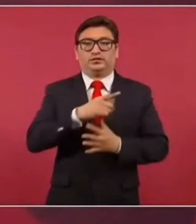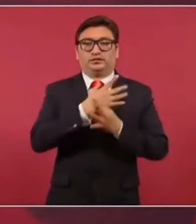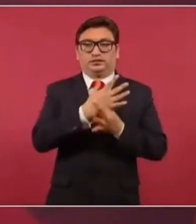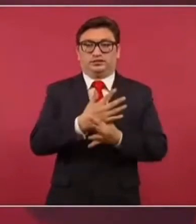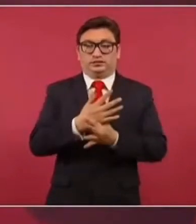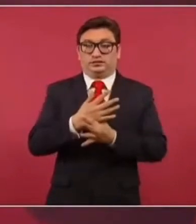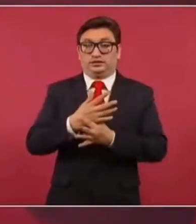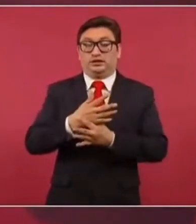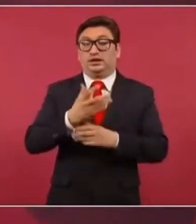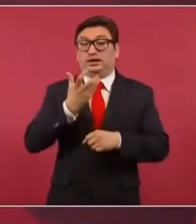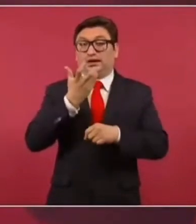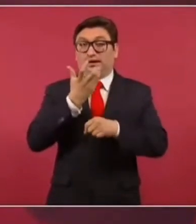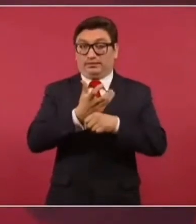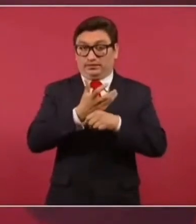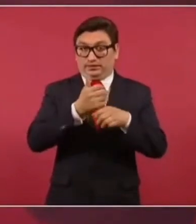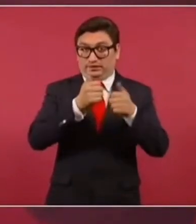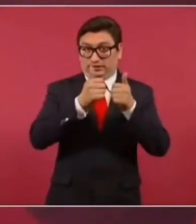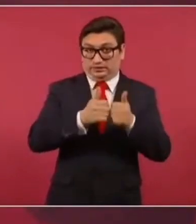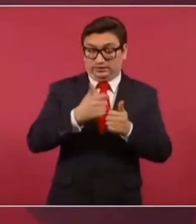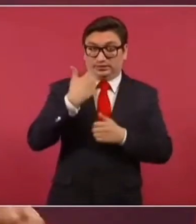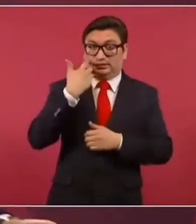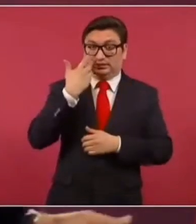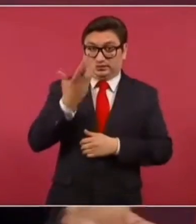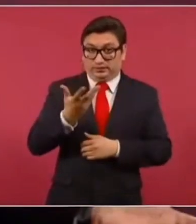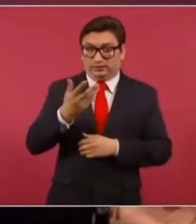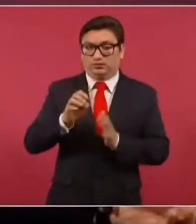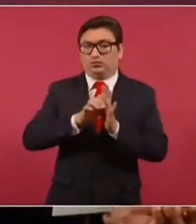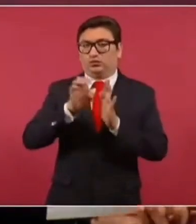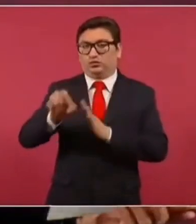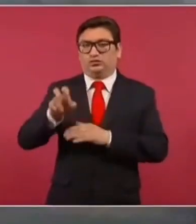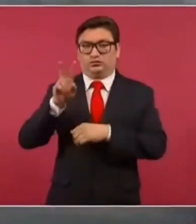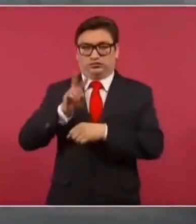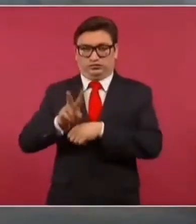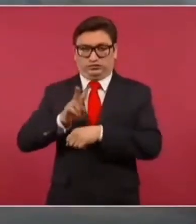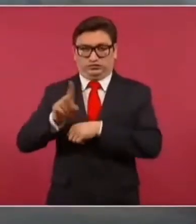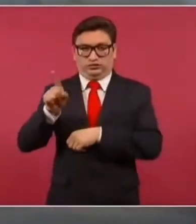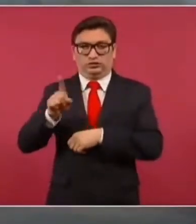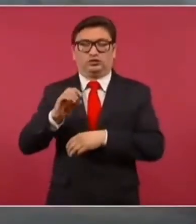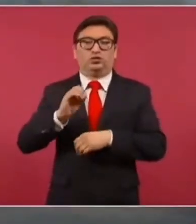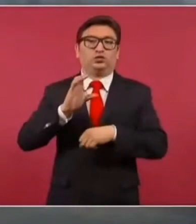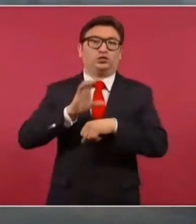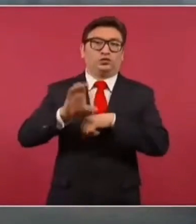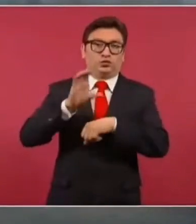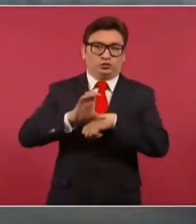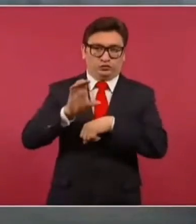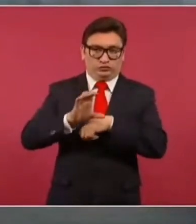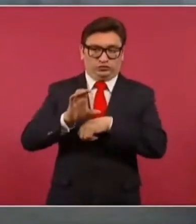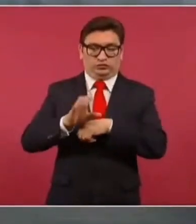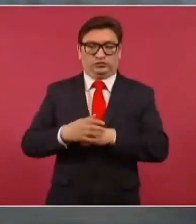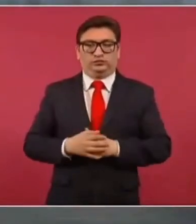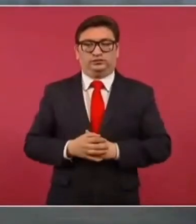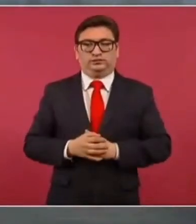quiera estar en Estados Unidos y es de Venezuela o es de Colombia,